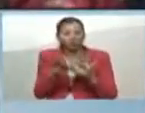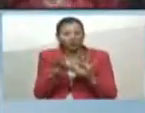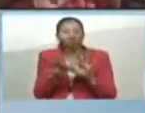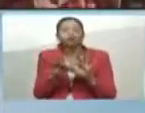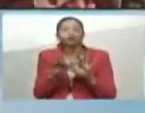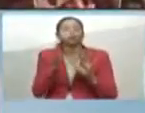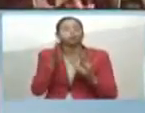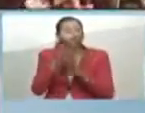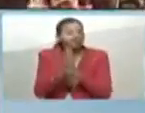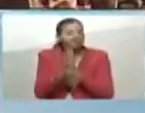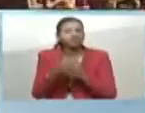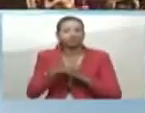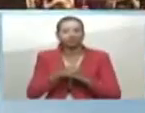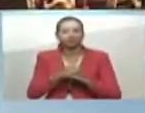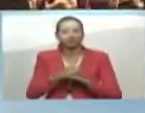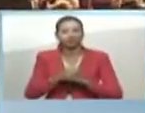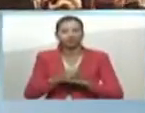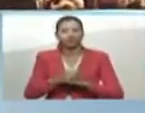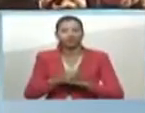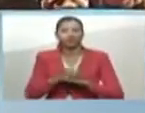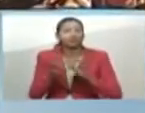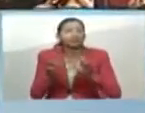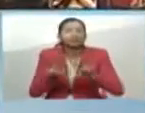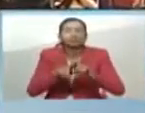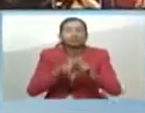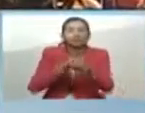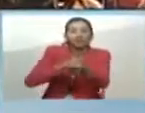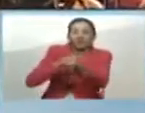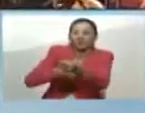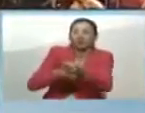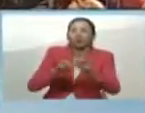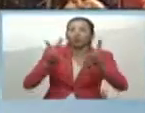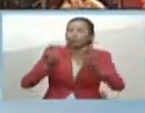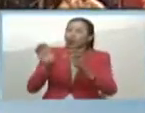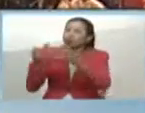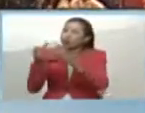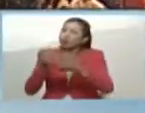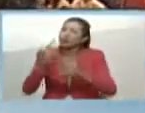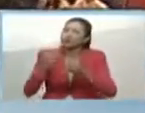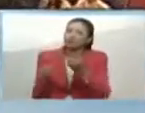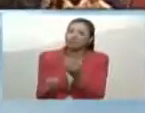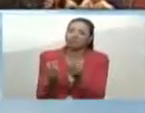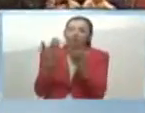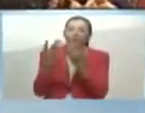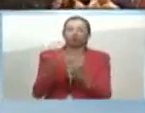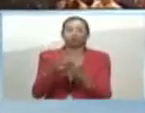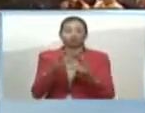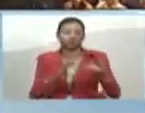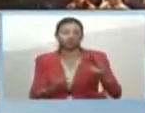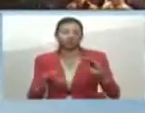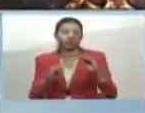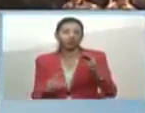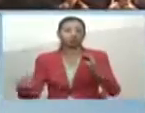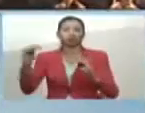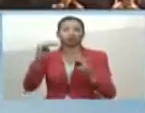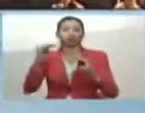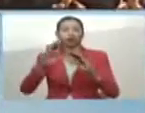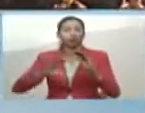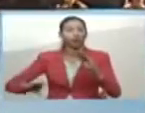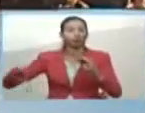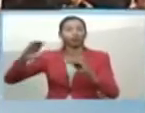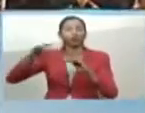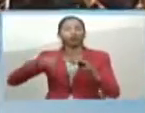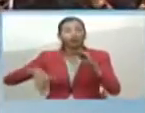en términos de la hermandad, nuevos cuadros a subir a los lugares que les corresponde al